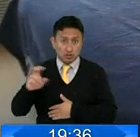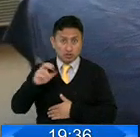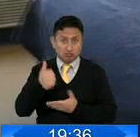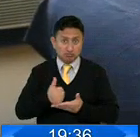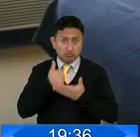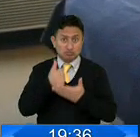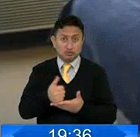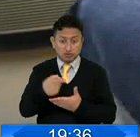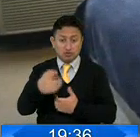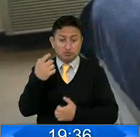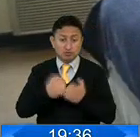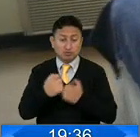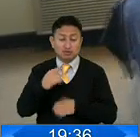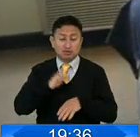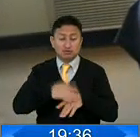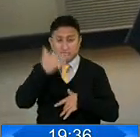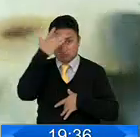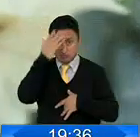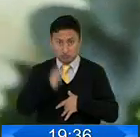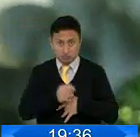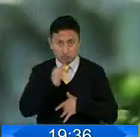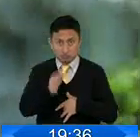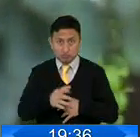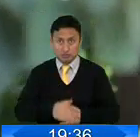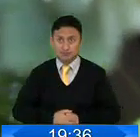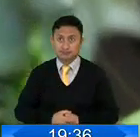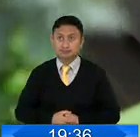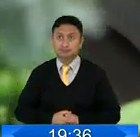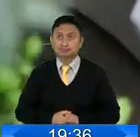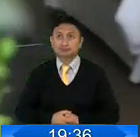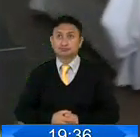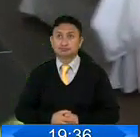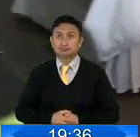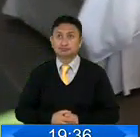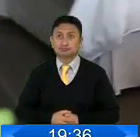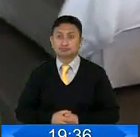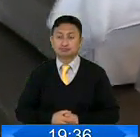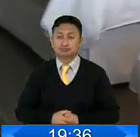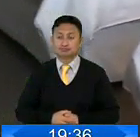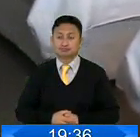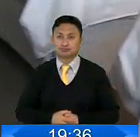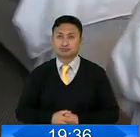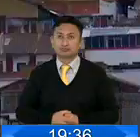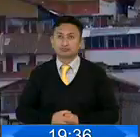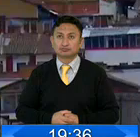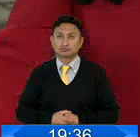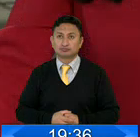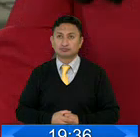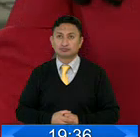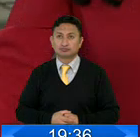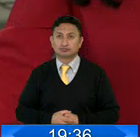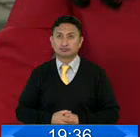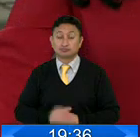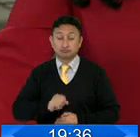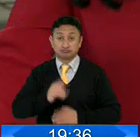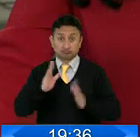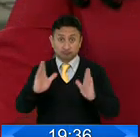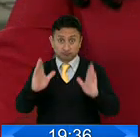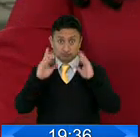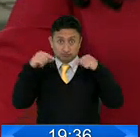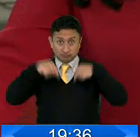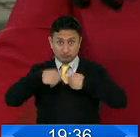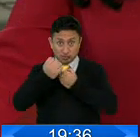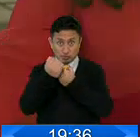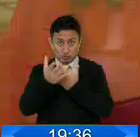que han resultado afectados por la pandemia. Informó Priscila Cadena. Y presta atención a